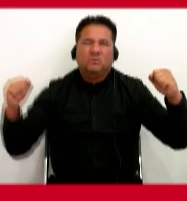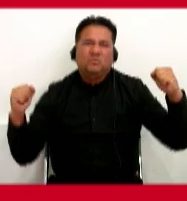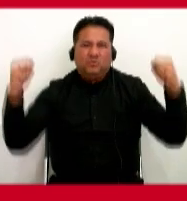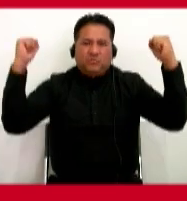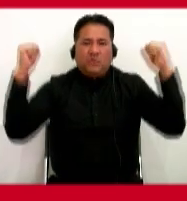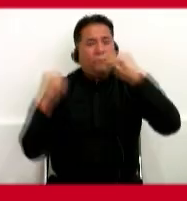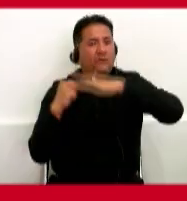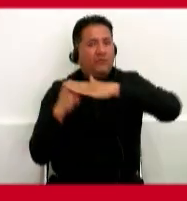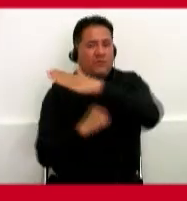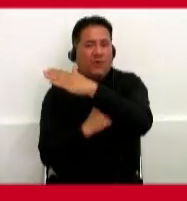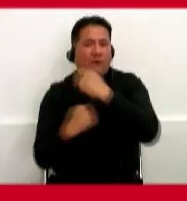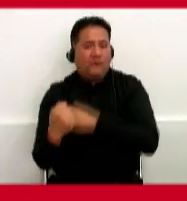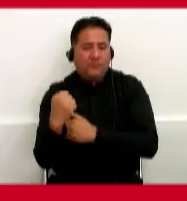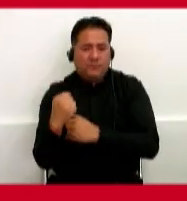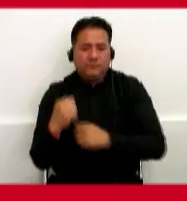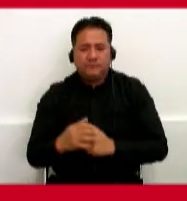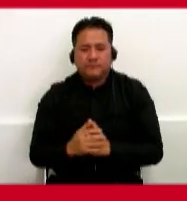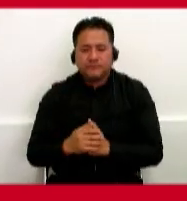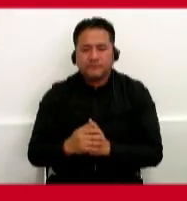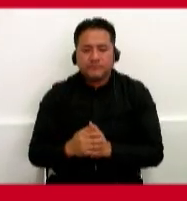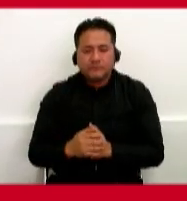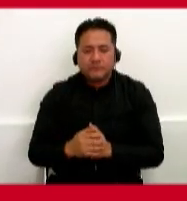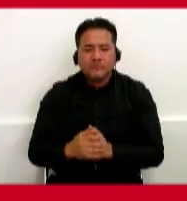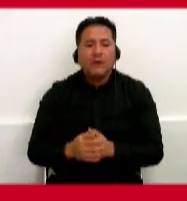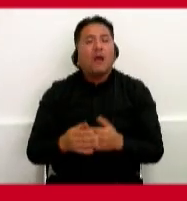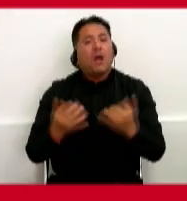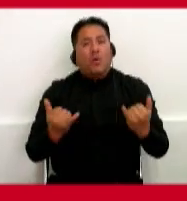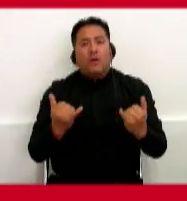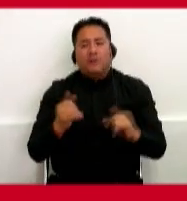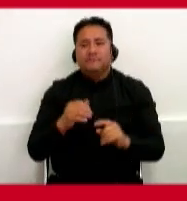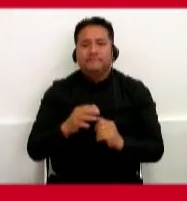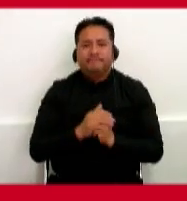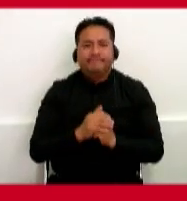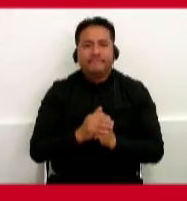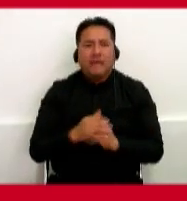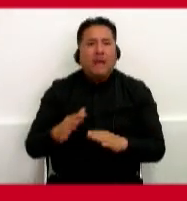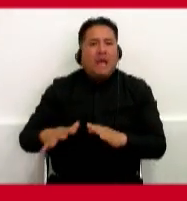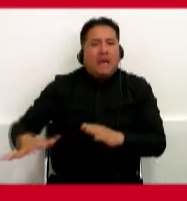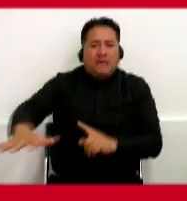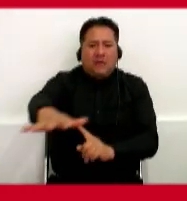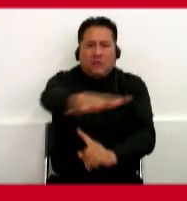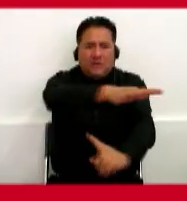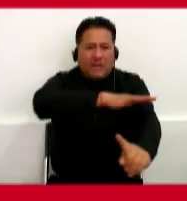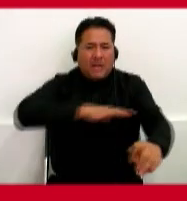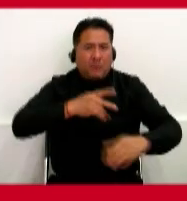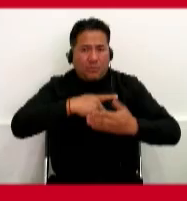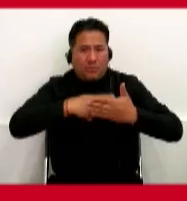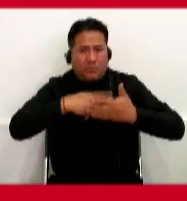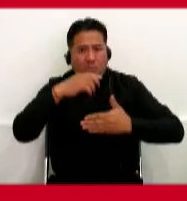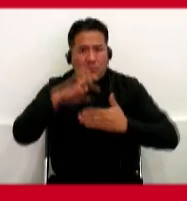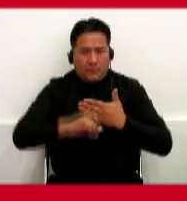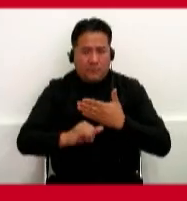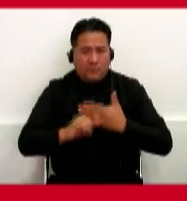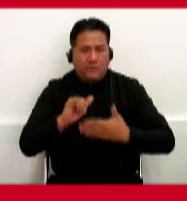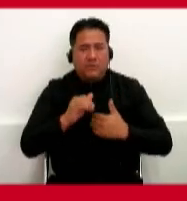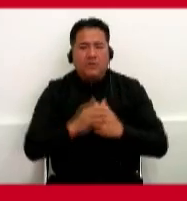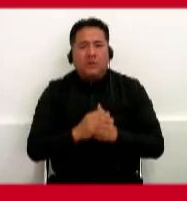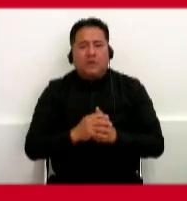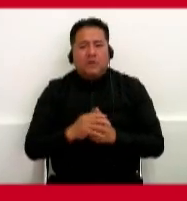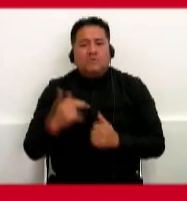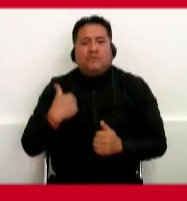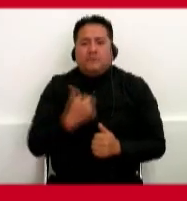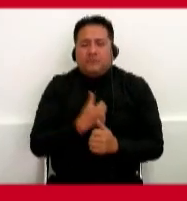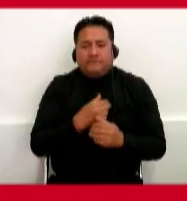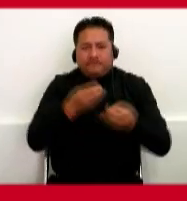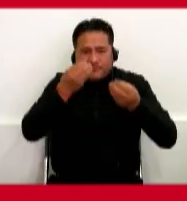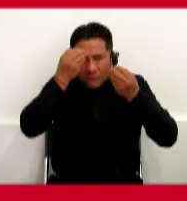Las evaluaciones geomecánicas de este proyecto se sustentaron en un nivel de información del 91%, nivel de información